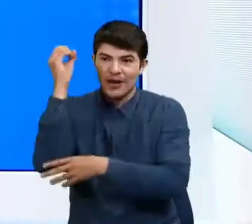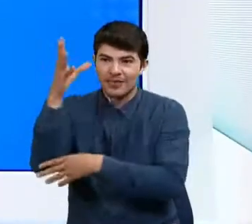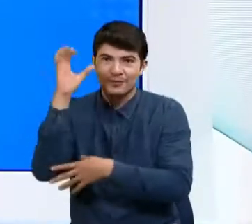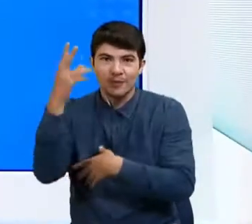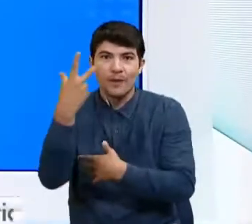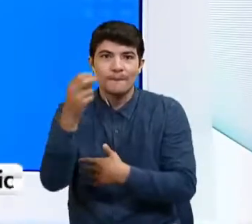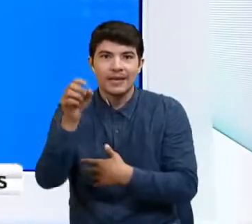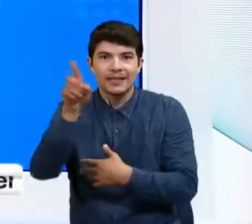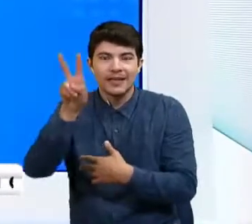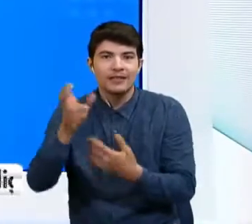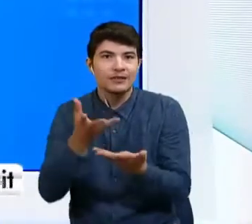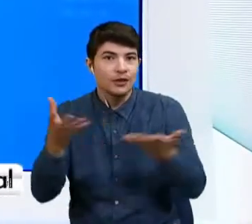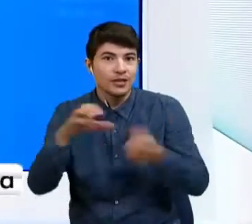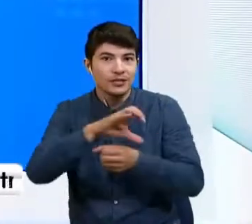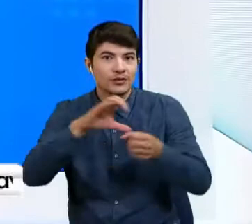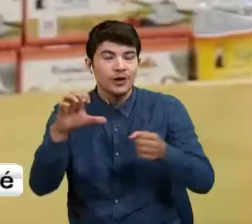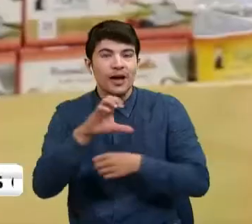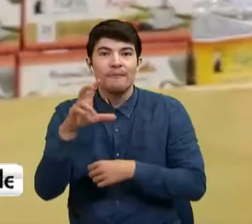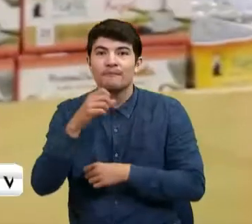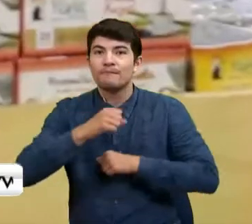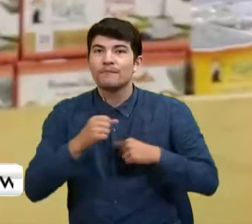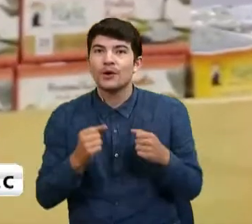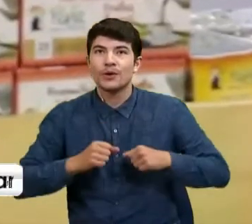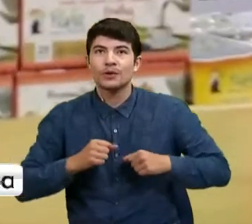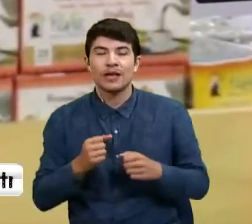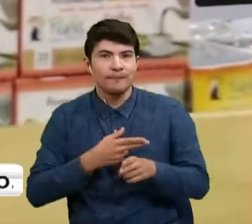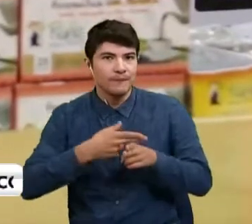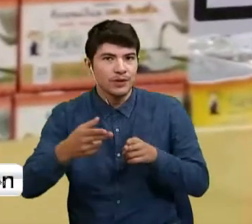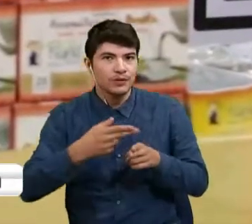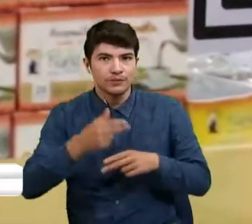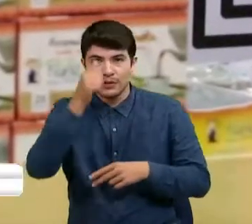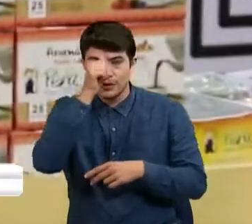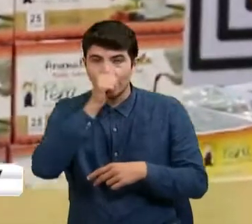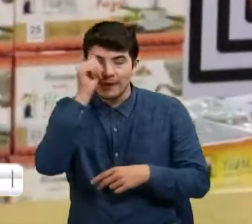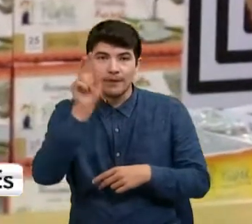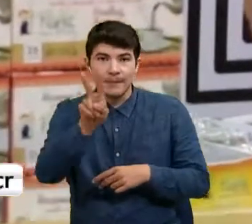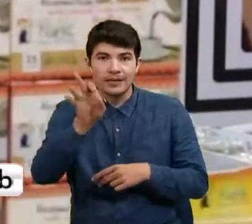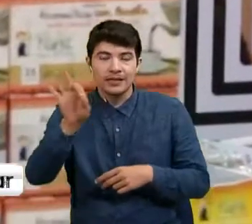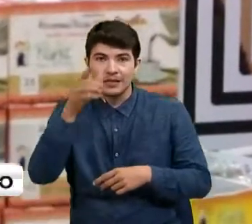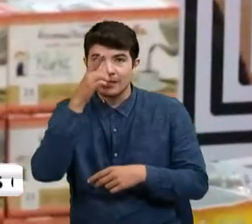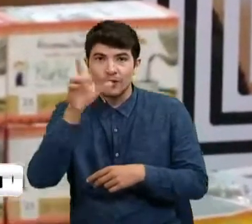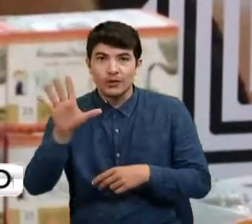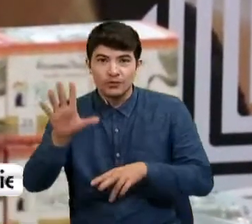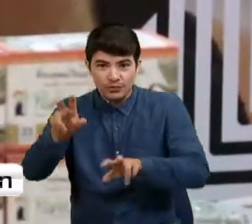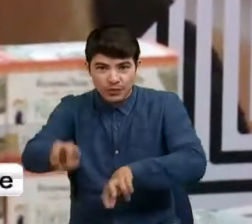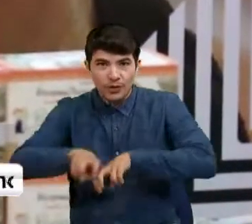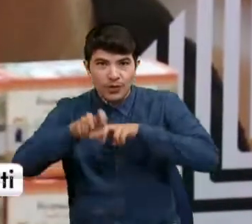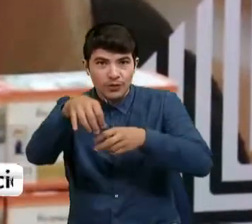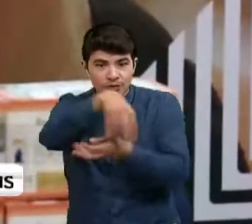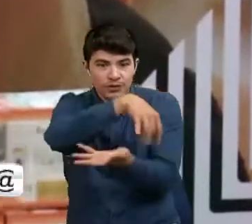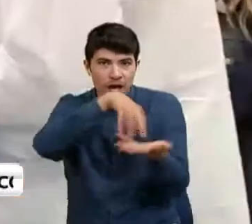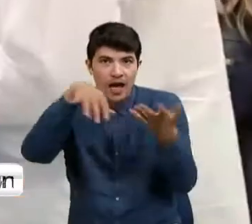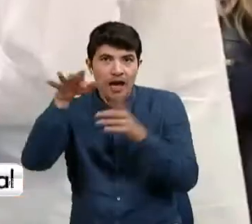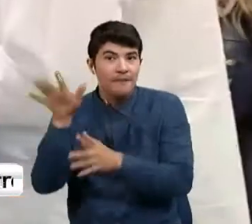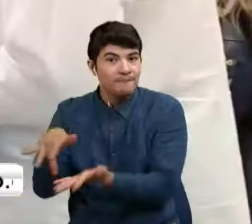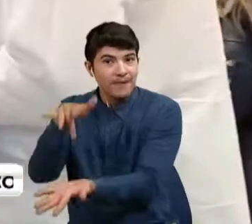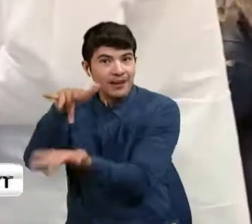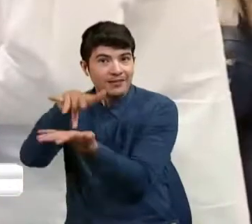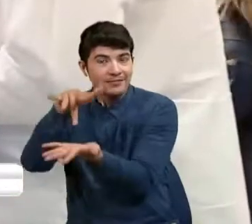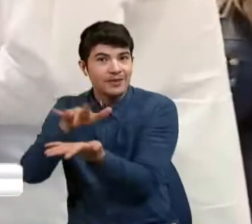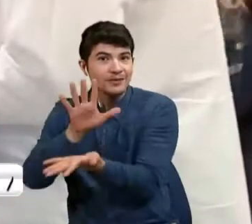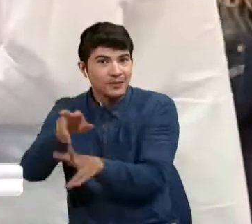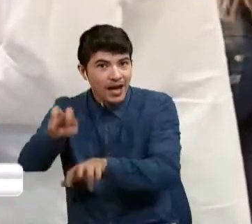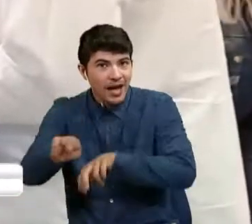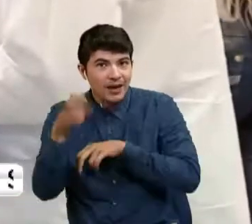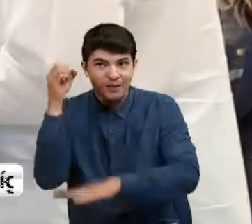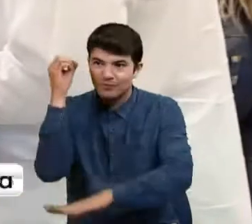que se realiza en la ciudad de Bogotá. Hasta el próximo domingo 23 de julio, los productores santandereanos estarán participando en